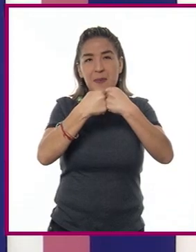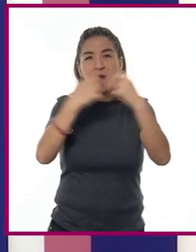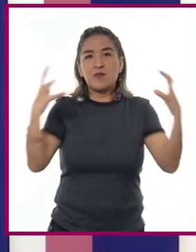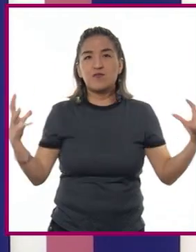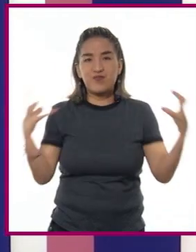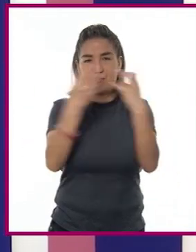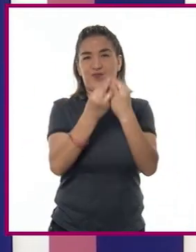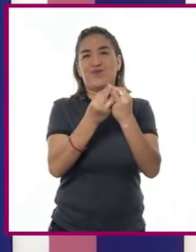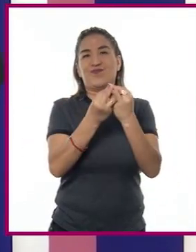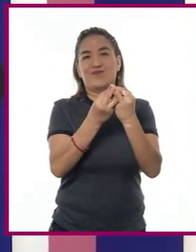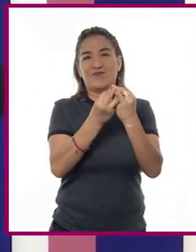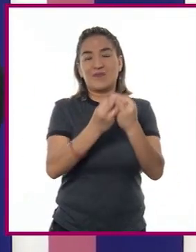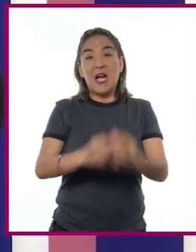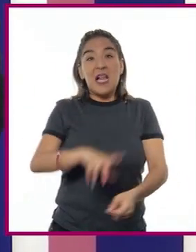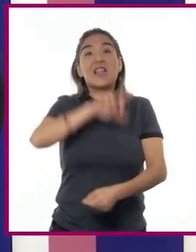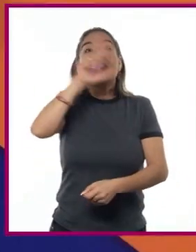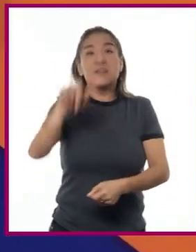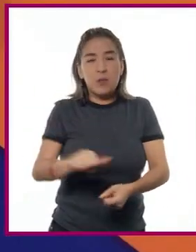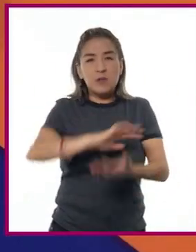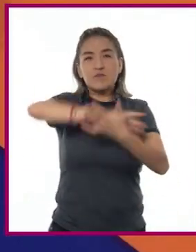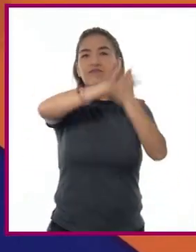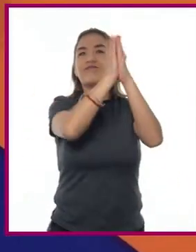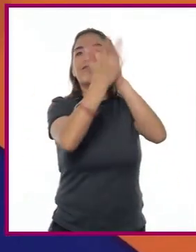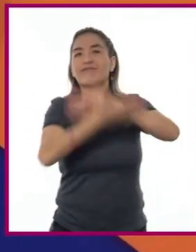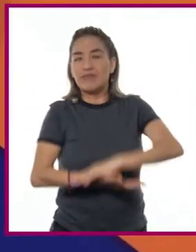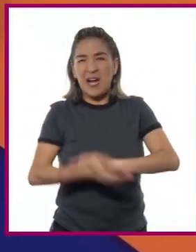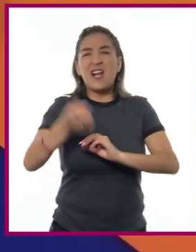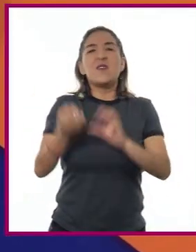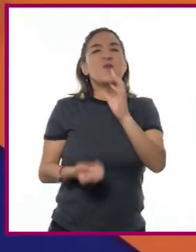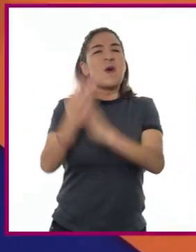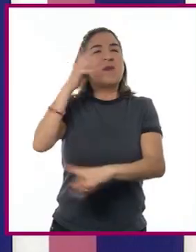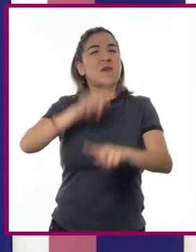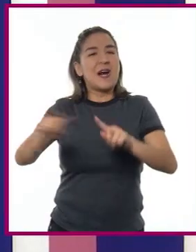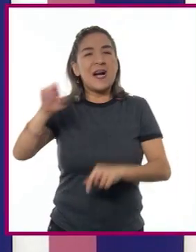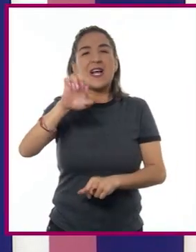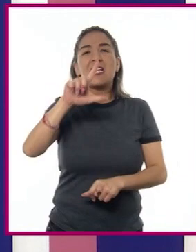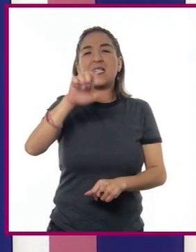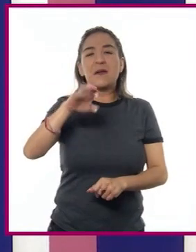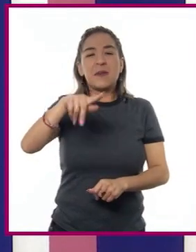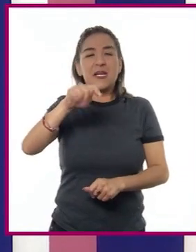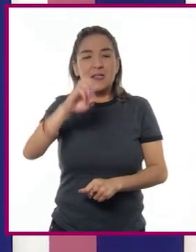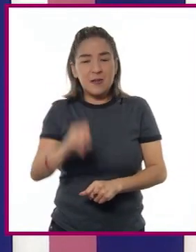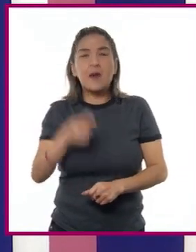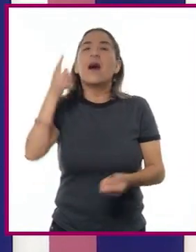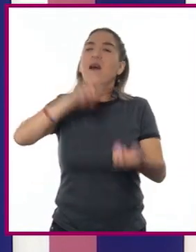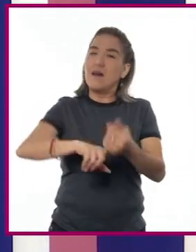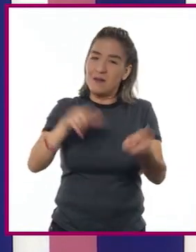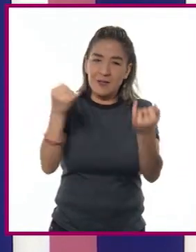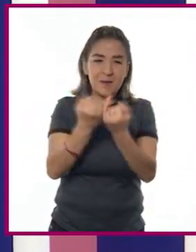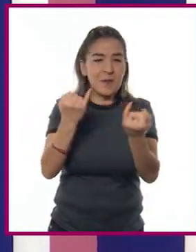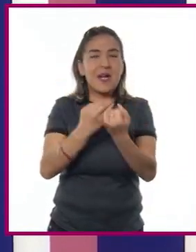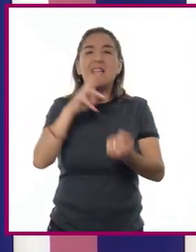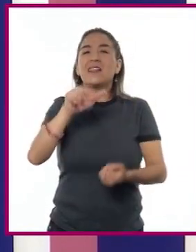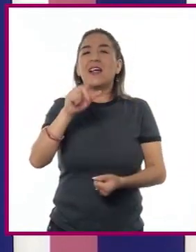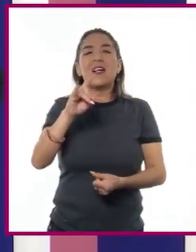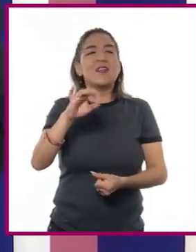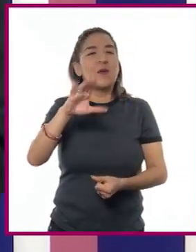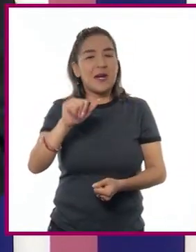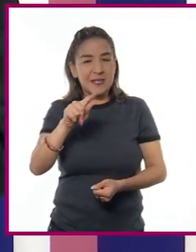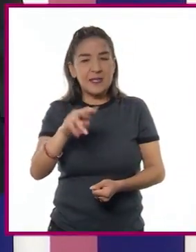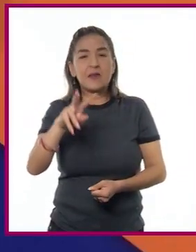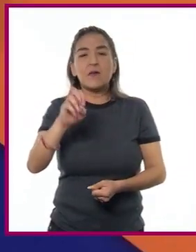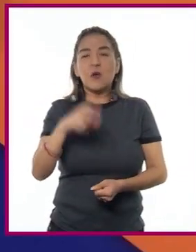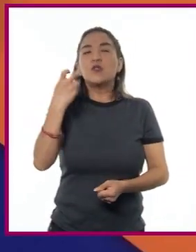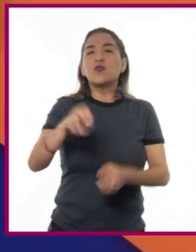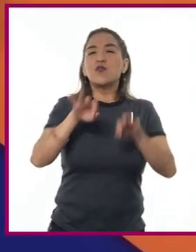fusionan y entonces producen elementos nuevos que muchas veces son radioactivos, no necesariamente, pero es